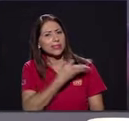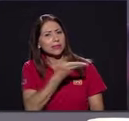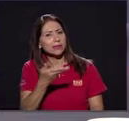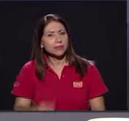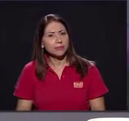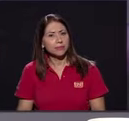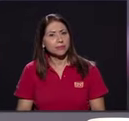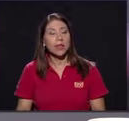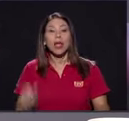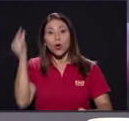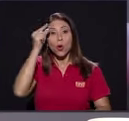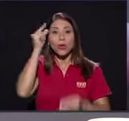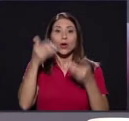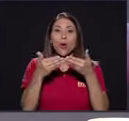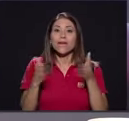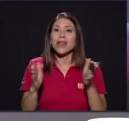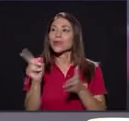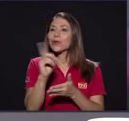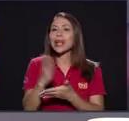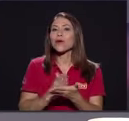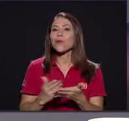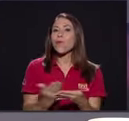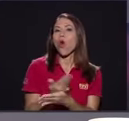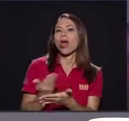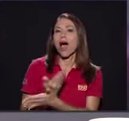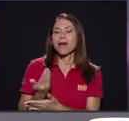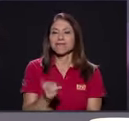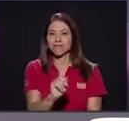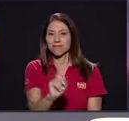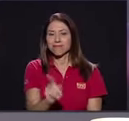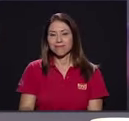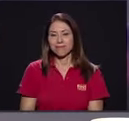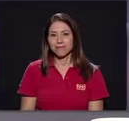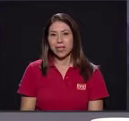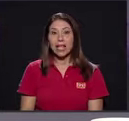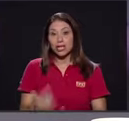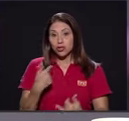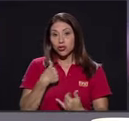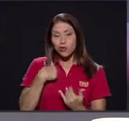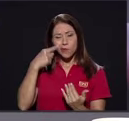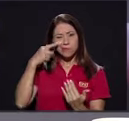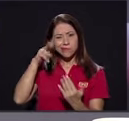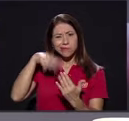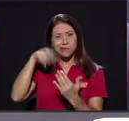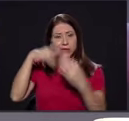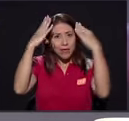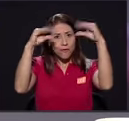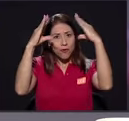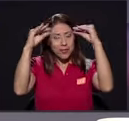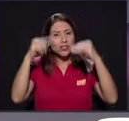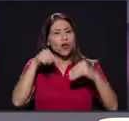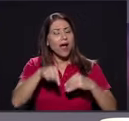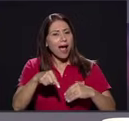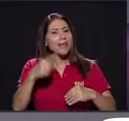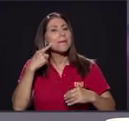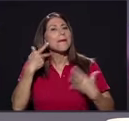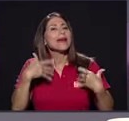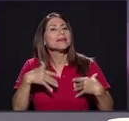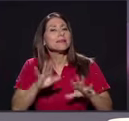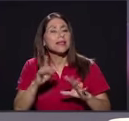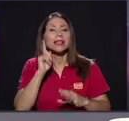ustedes mencionaban de que el tema de gobierno abierto no es una moda. De hecho, en la información a la que yo tuve acceso para preparar el programa, más bien